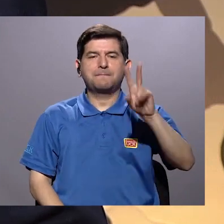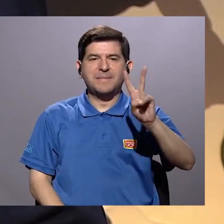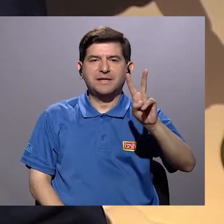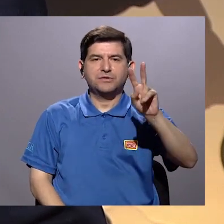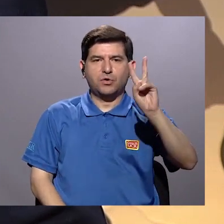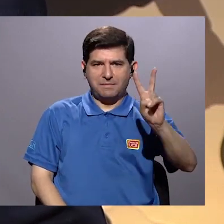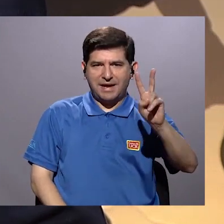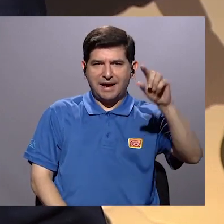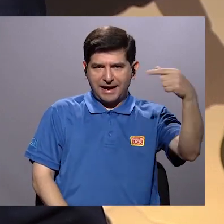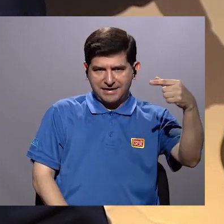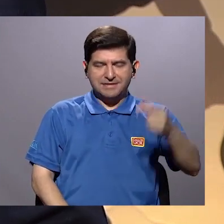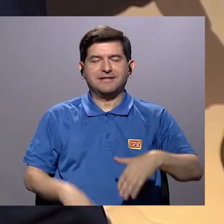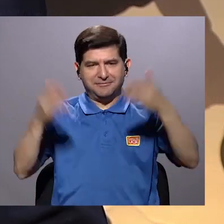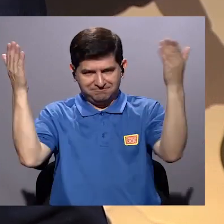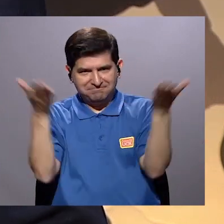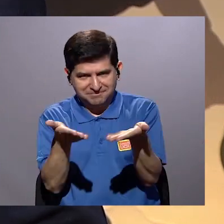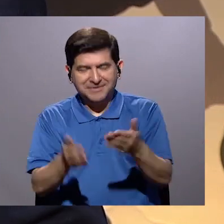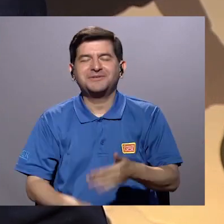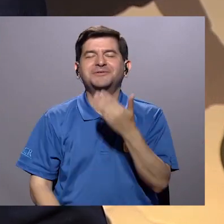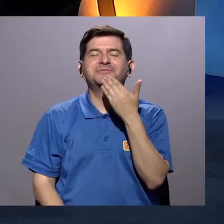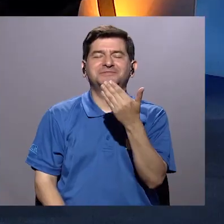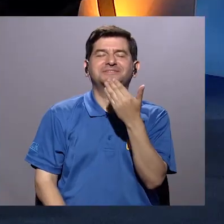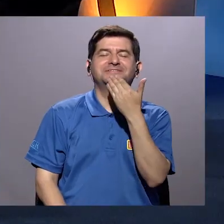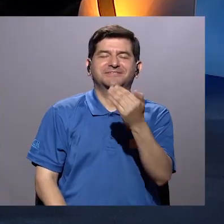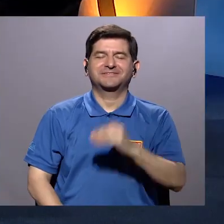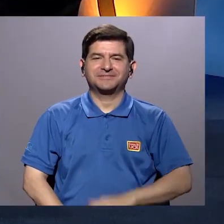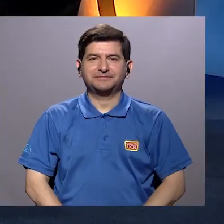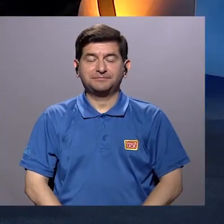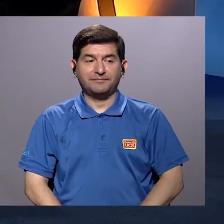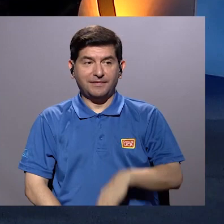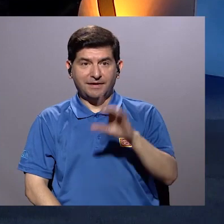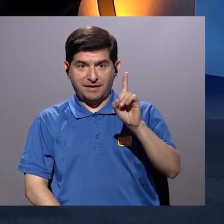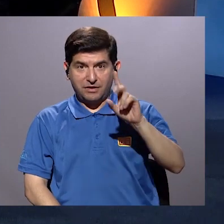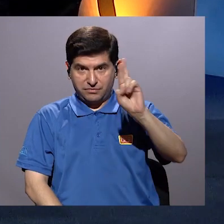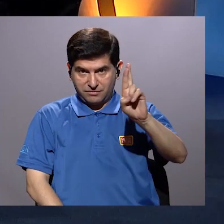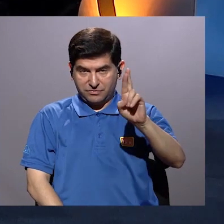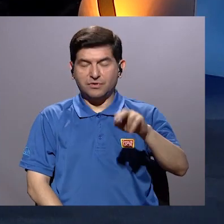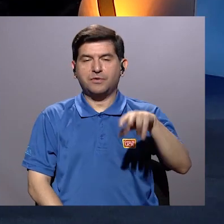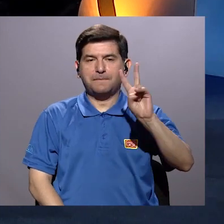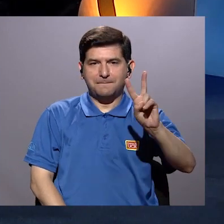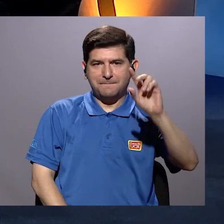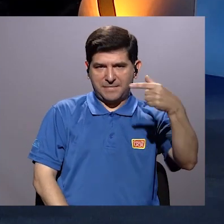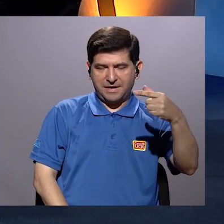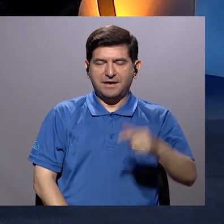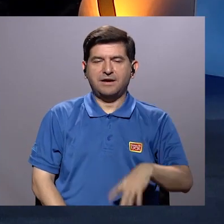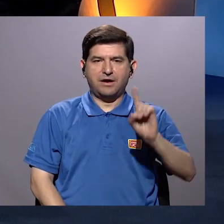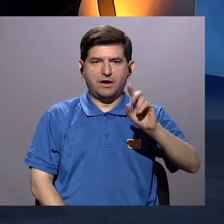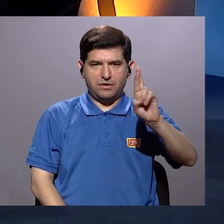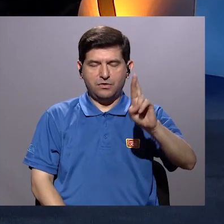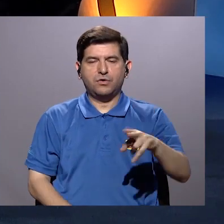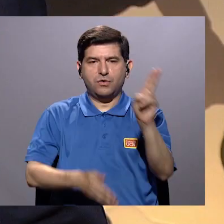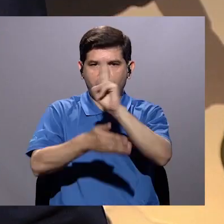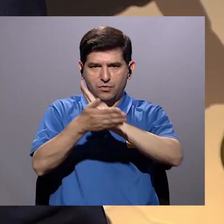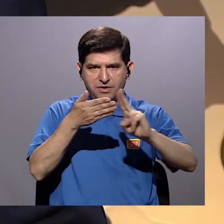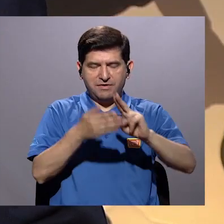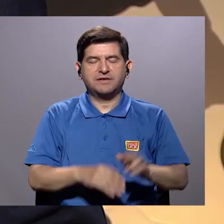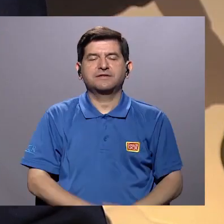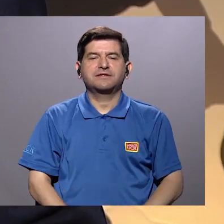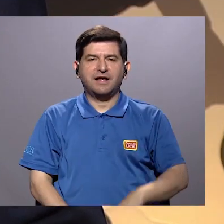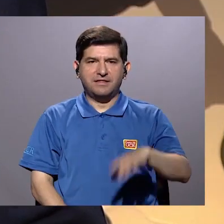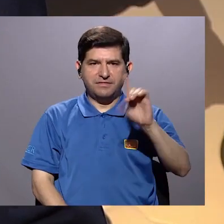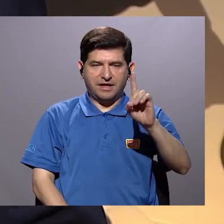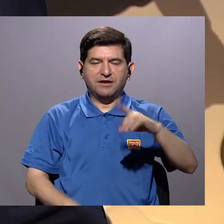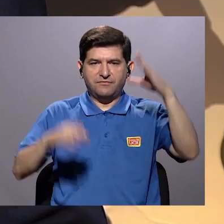Garita. Bienvenido, don Víctor. Muchas gracias, don Jorge. El doctor Vega tiene un doctorado de la Universidad de Delft